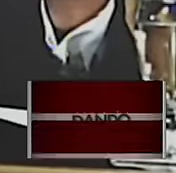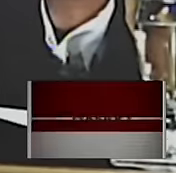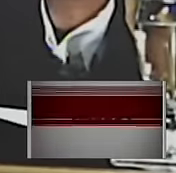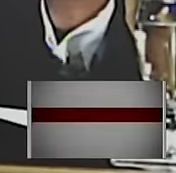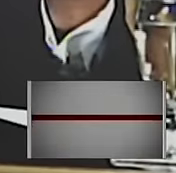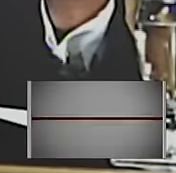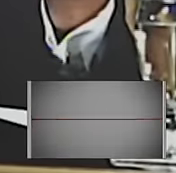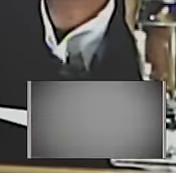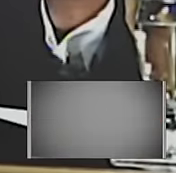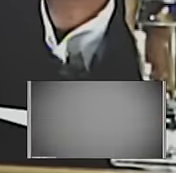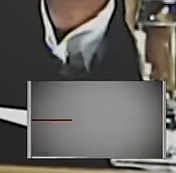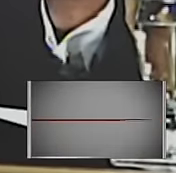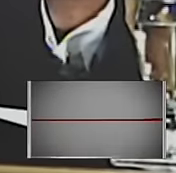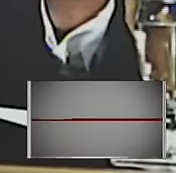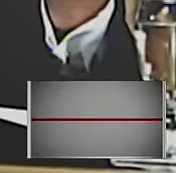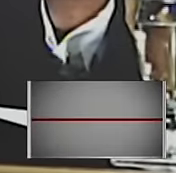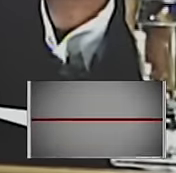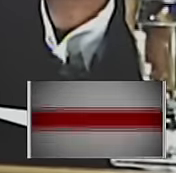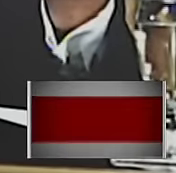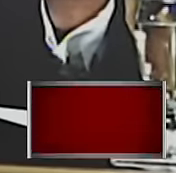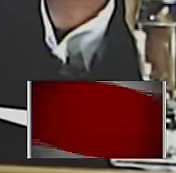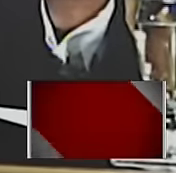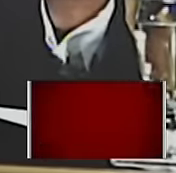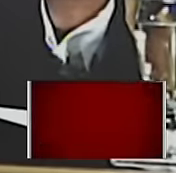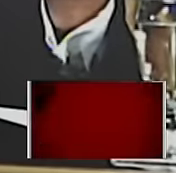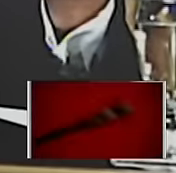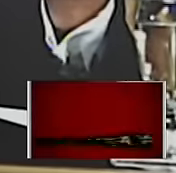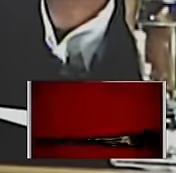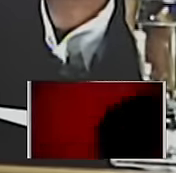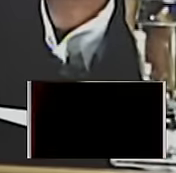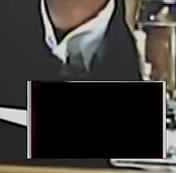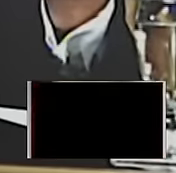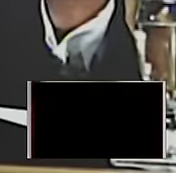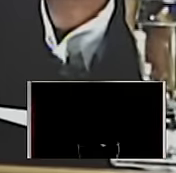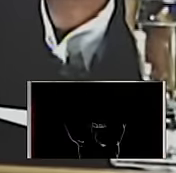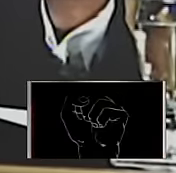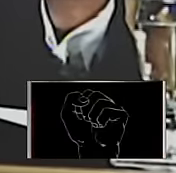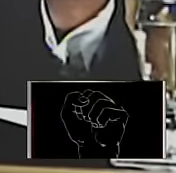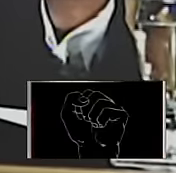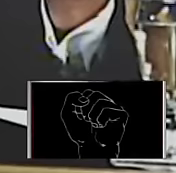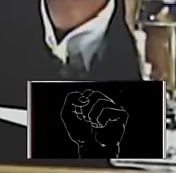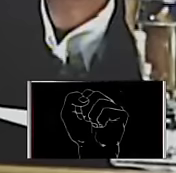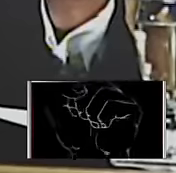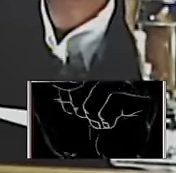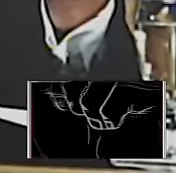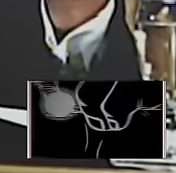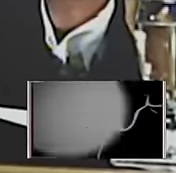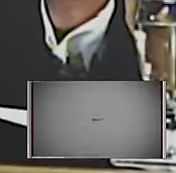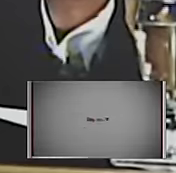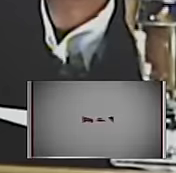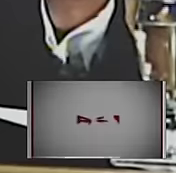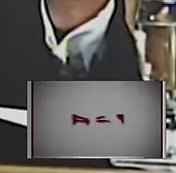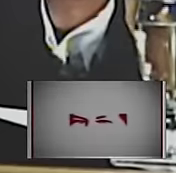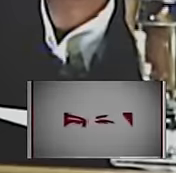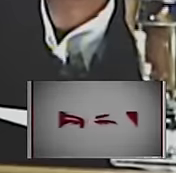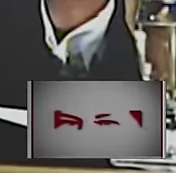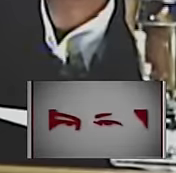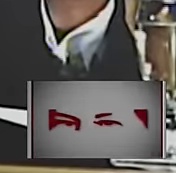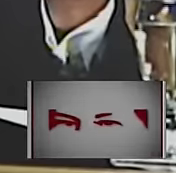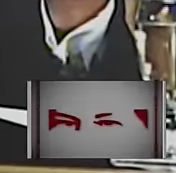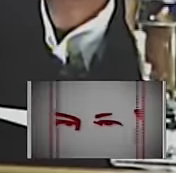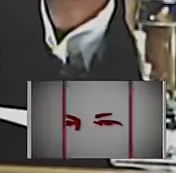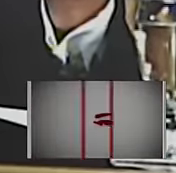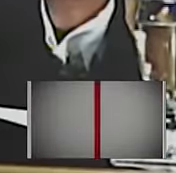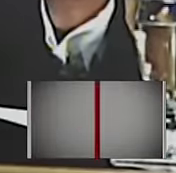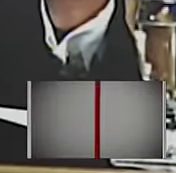expresión. Los que hablan de libertad de expresión, ¿ves? Y se arman toda una historia. Nosotros